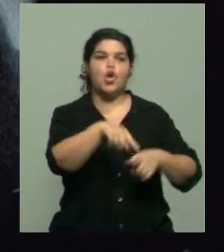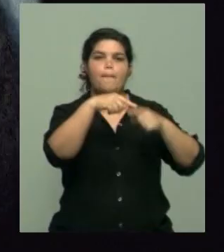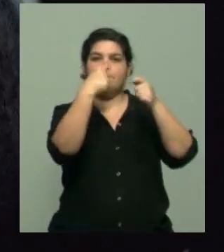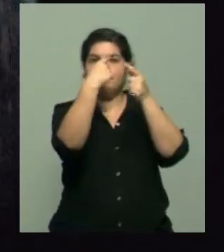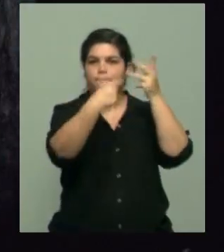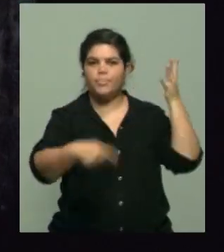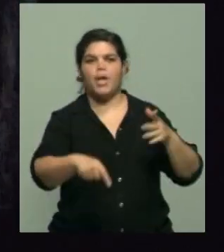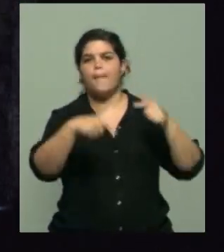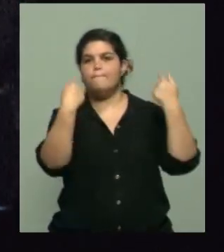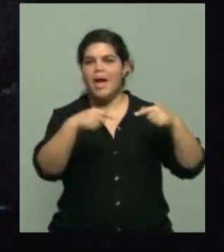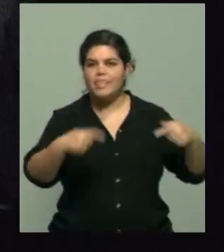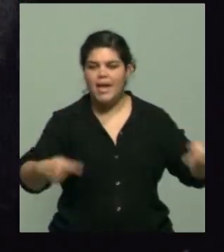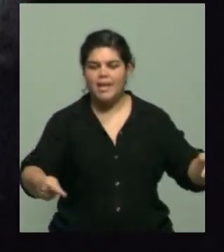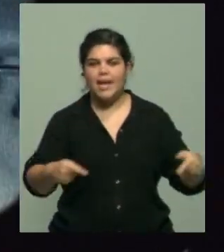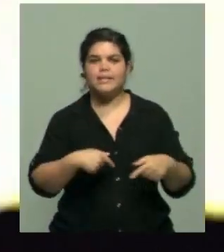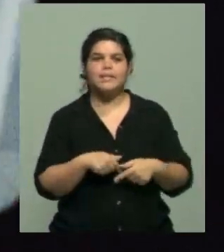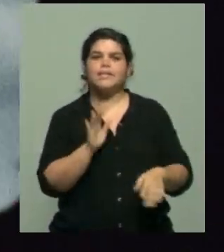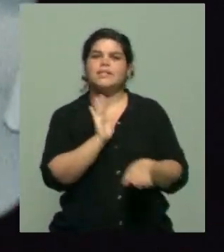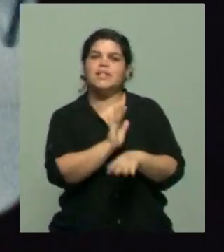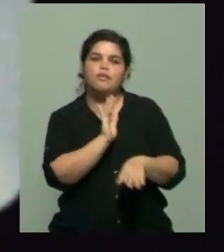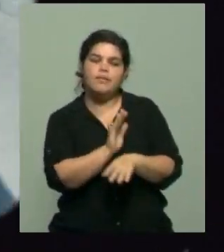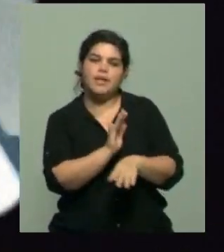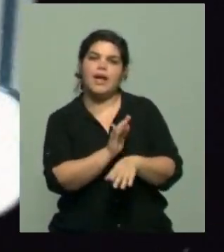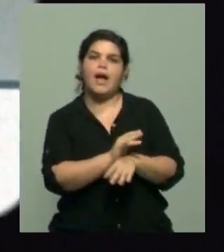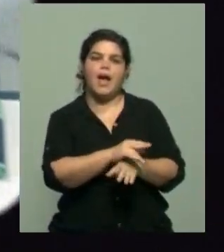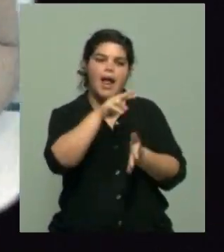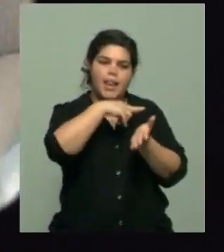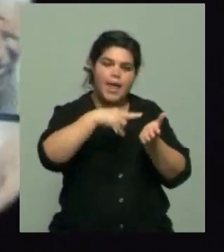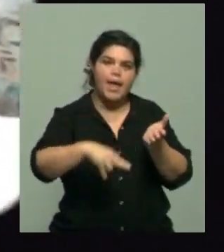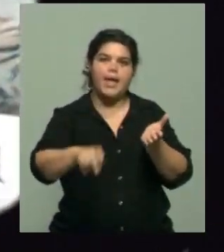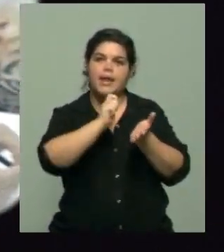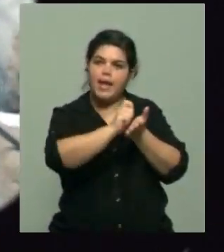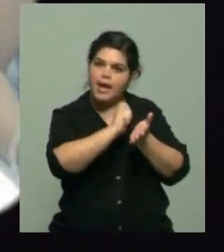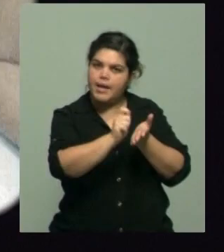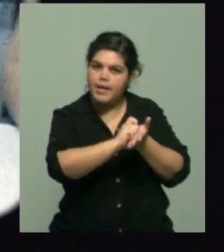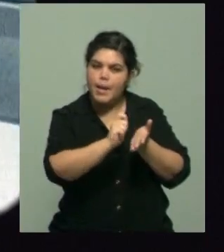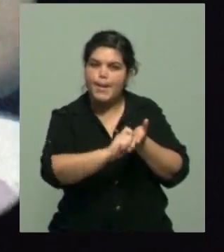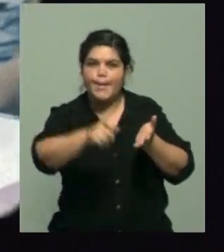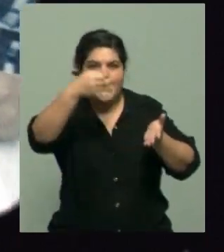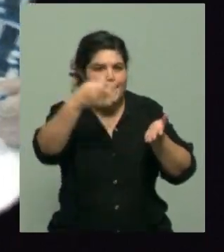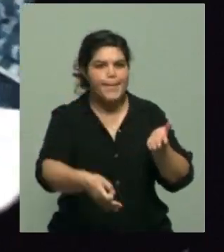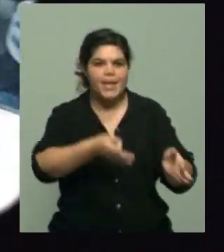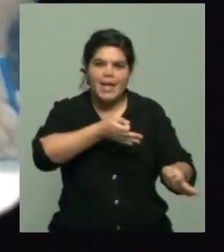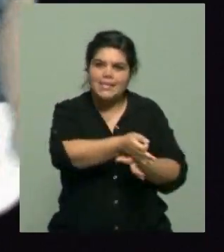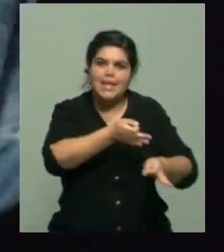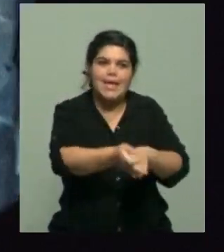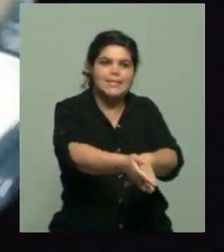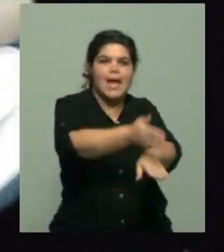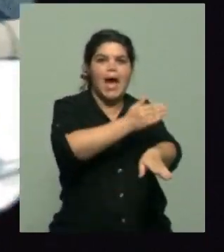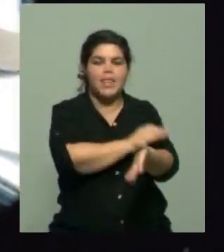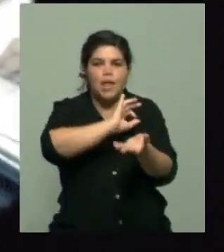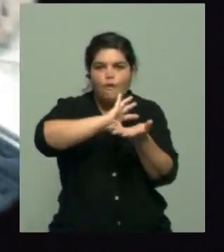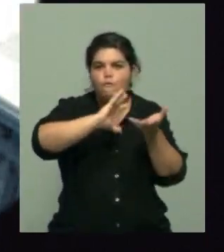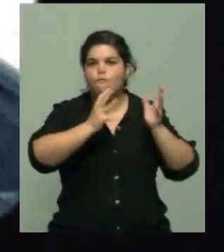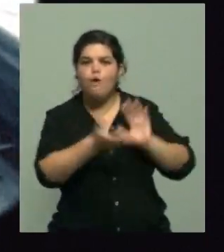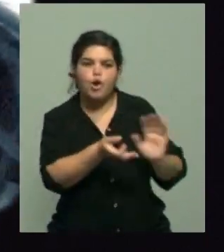tiene que ver con la alfabetización en relación a los procesos de lectura y escritura, con materias claves como la